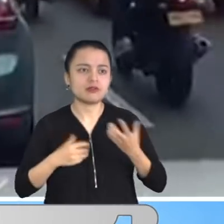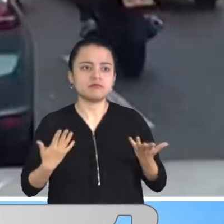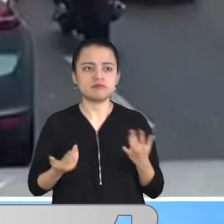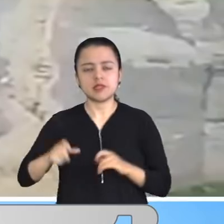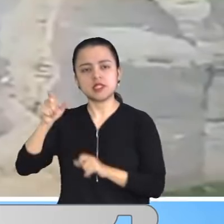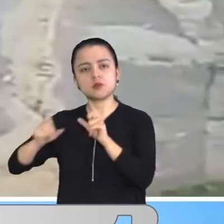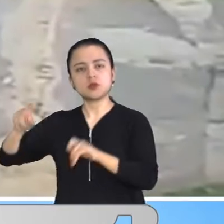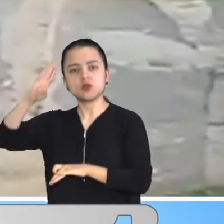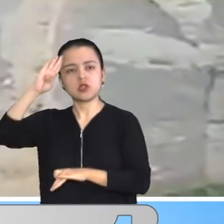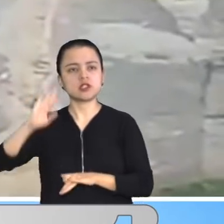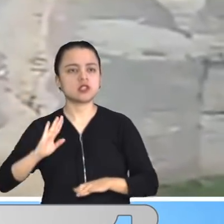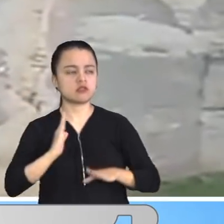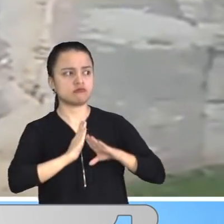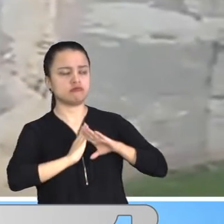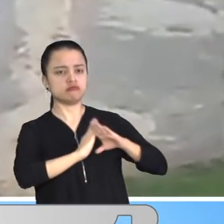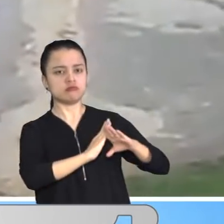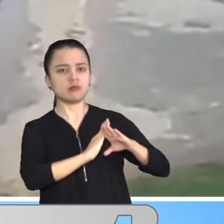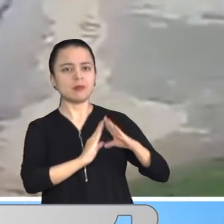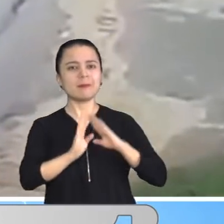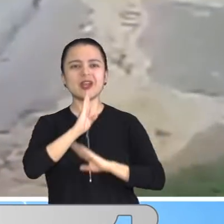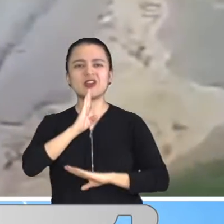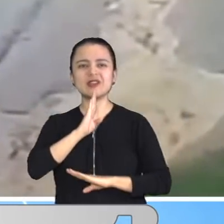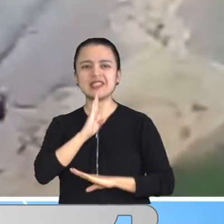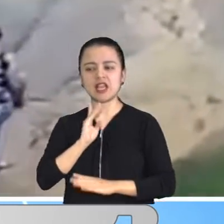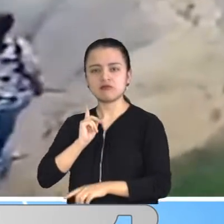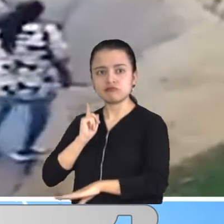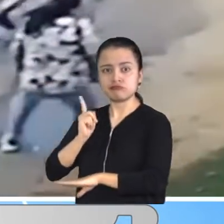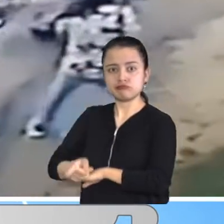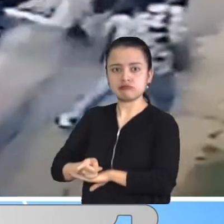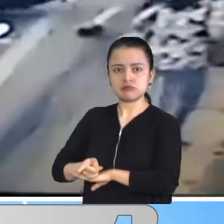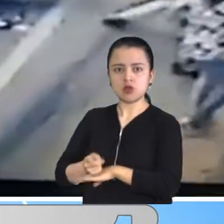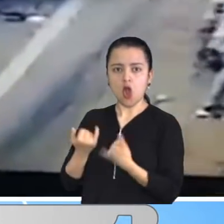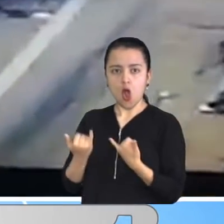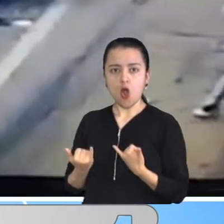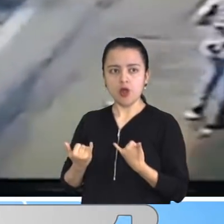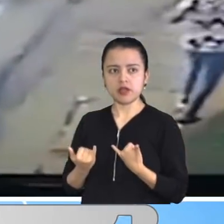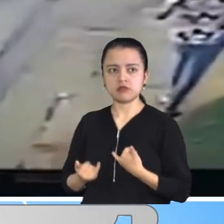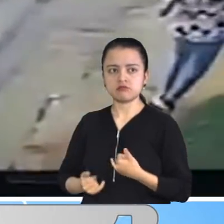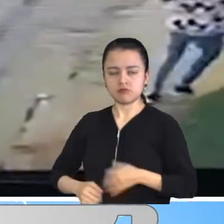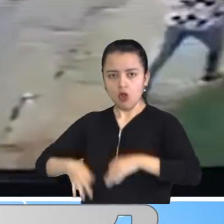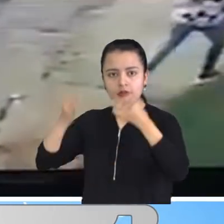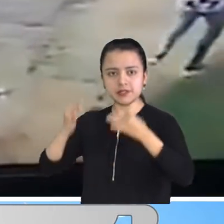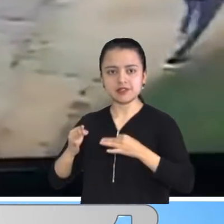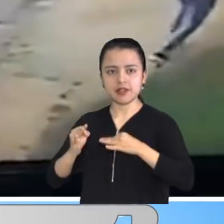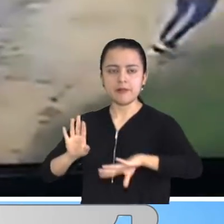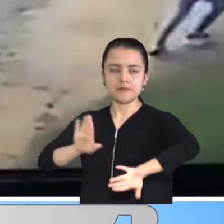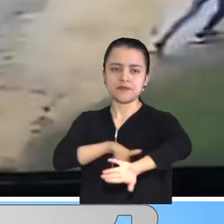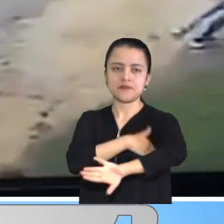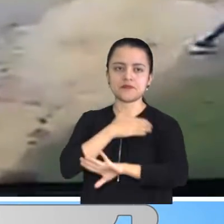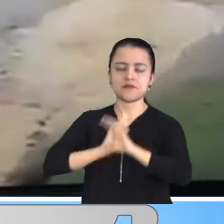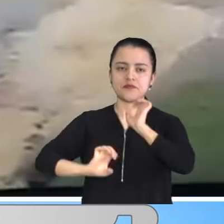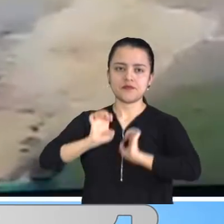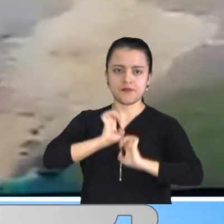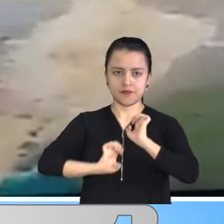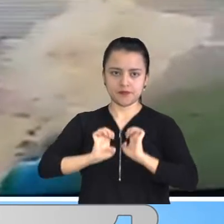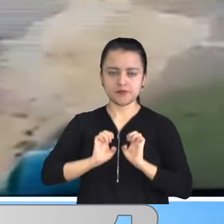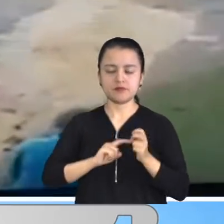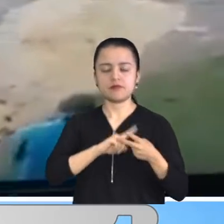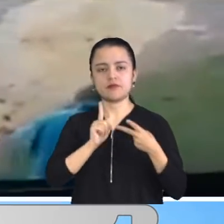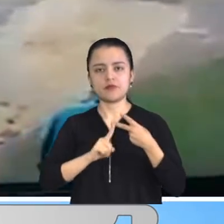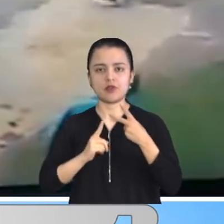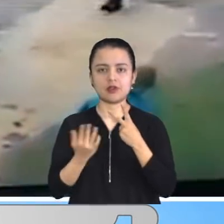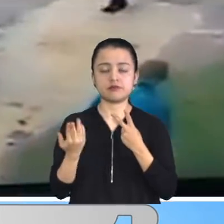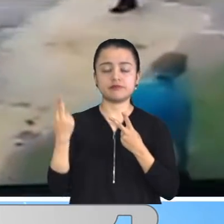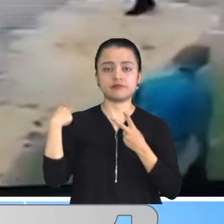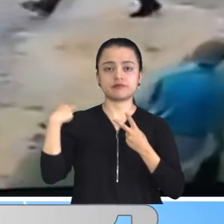va a presidir este evento será directamente el ministro de Defensa, Diego Molano. Lo va a acompañar también el comandante de la Policía de Bogotá,